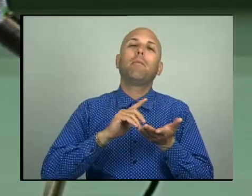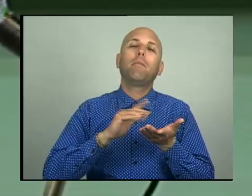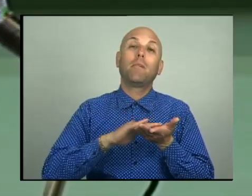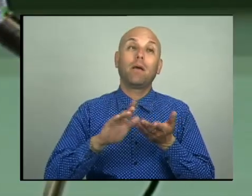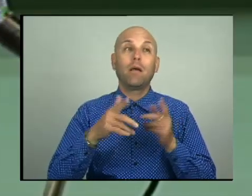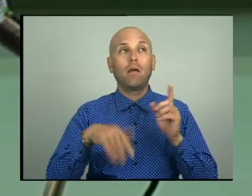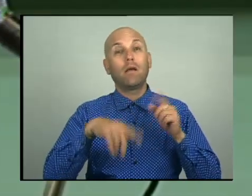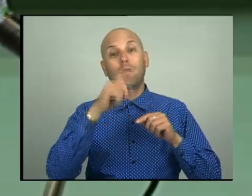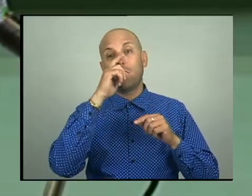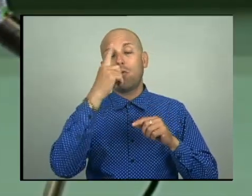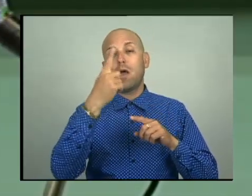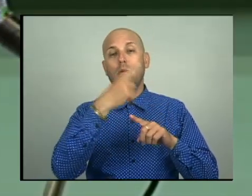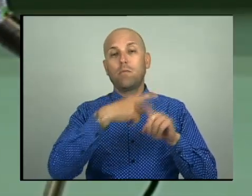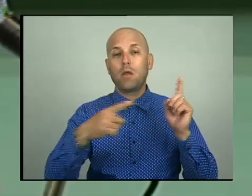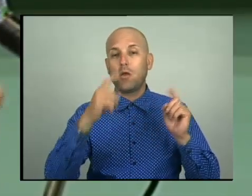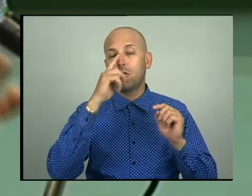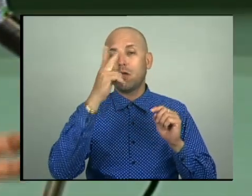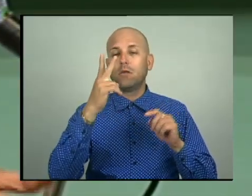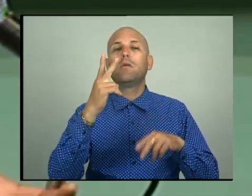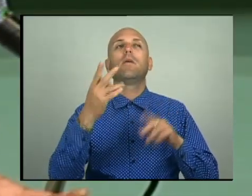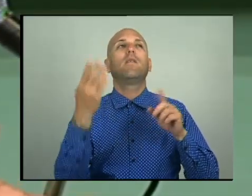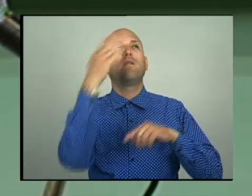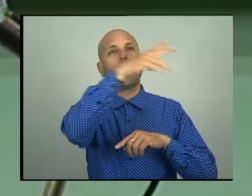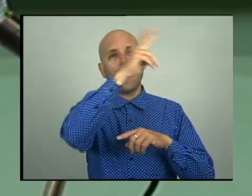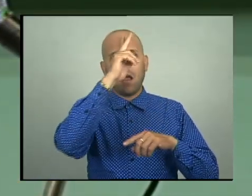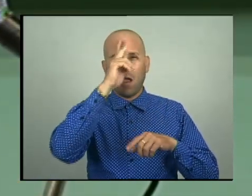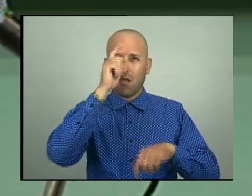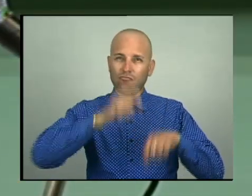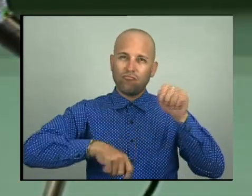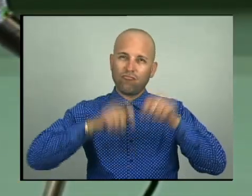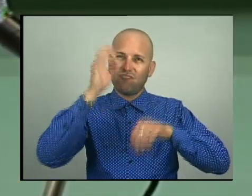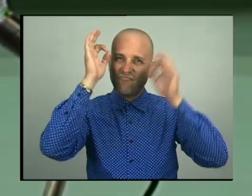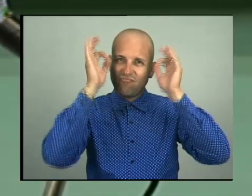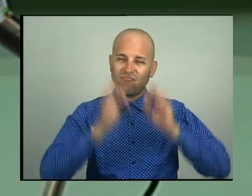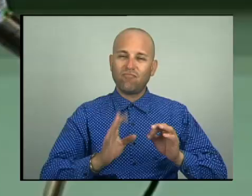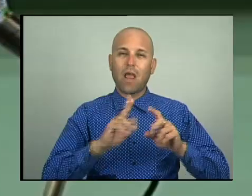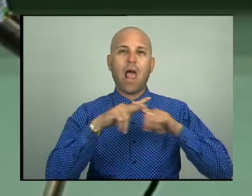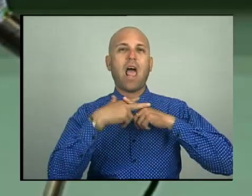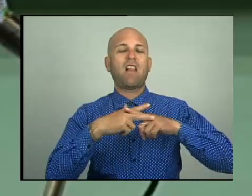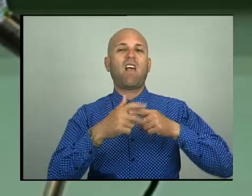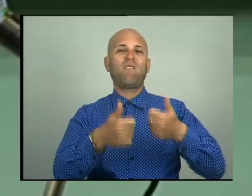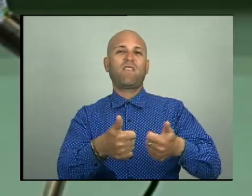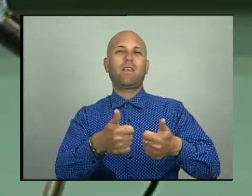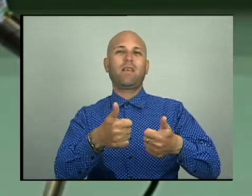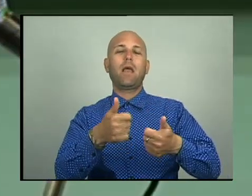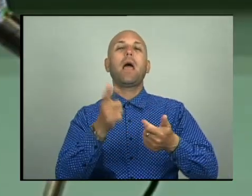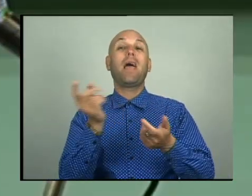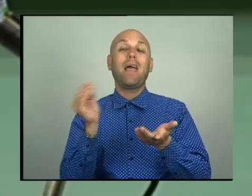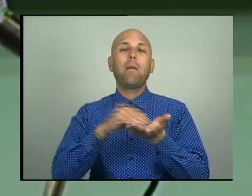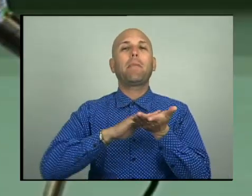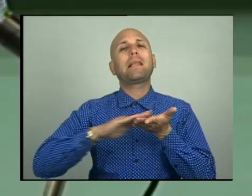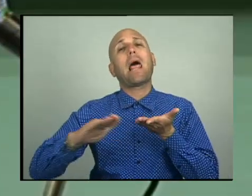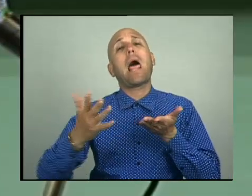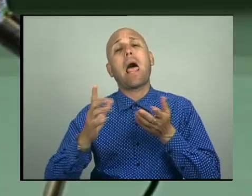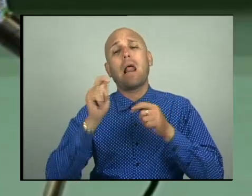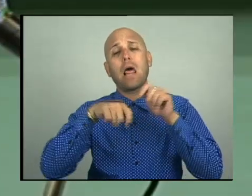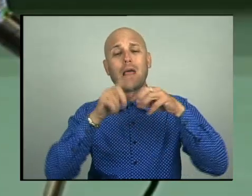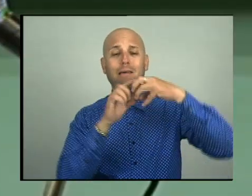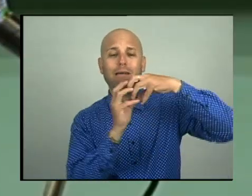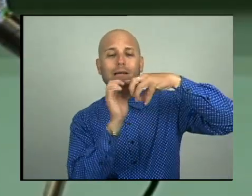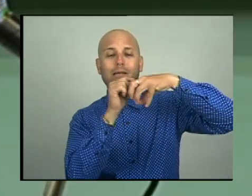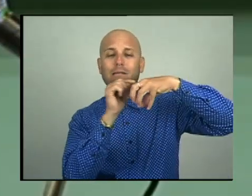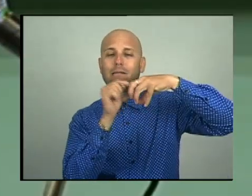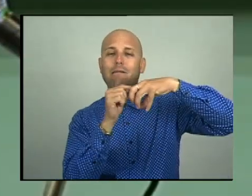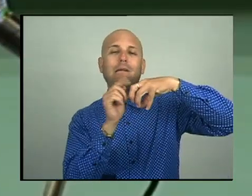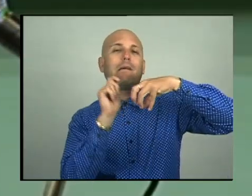vuelta del año y medio, 2 años, se hace la corrección quirúrgica definitiva, que es la que siempre al final tiene el falo, siempre hay que operarlo.